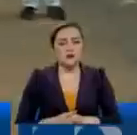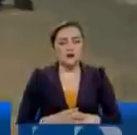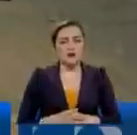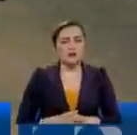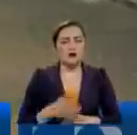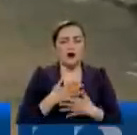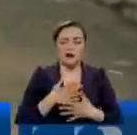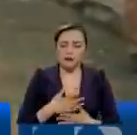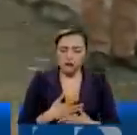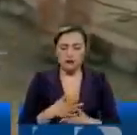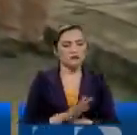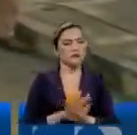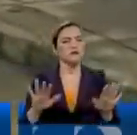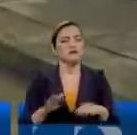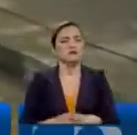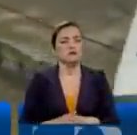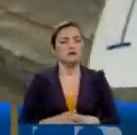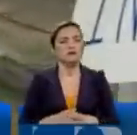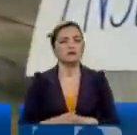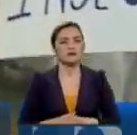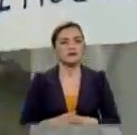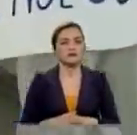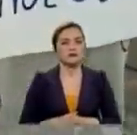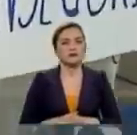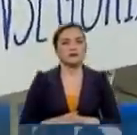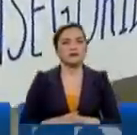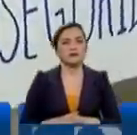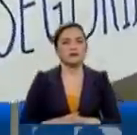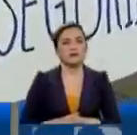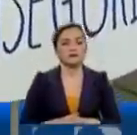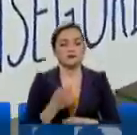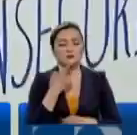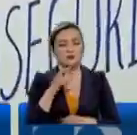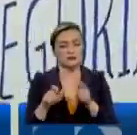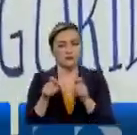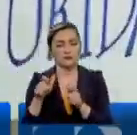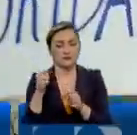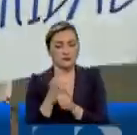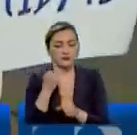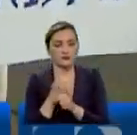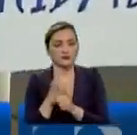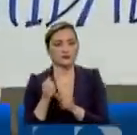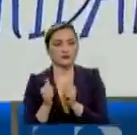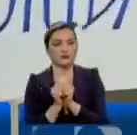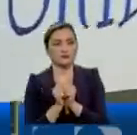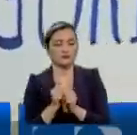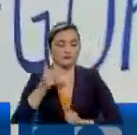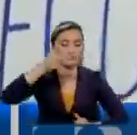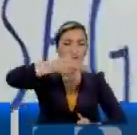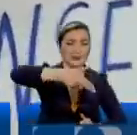en tranquilidad, nada más. Vecina, usted me decía que fueron encañonadas las personas que trabajan con usted.